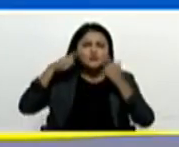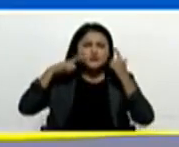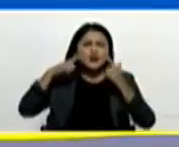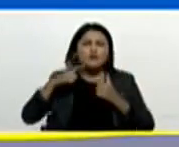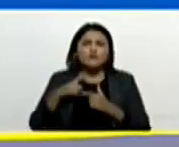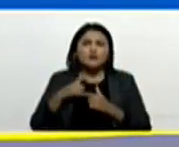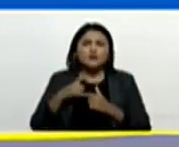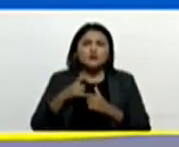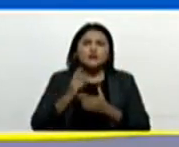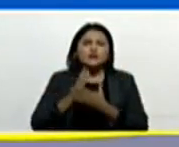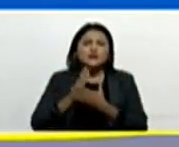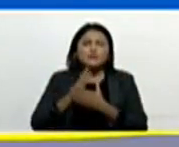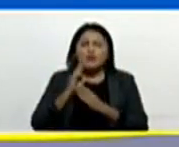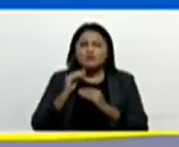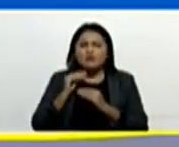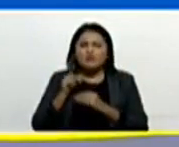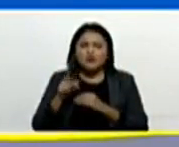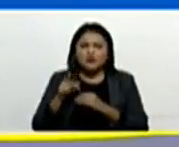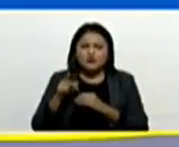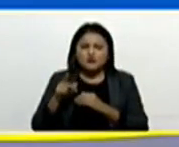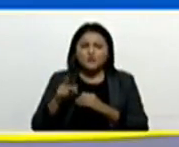diferentes alocuciones